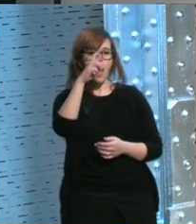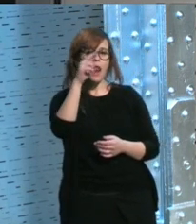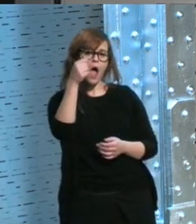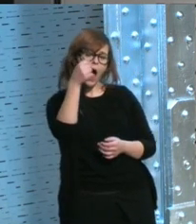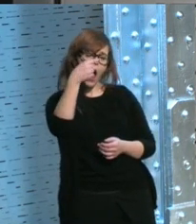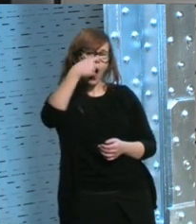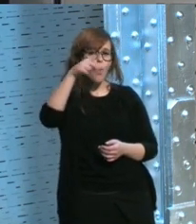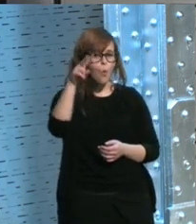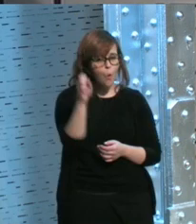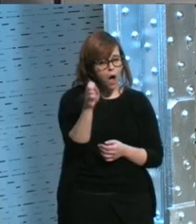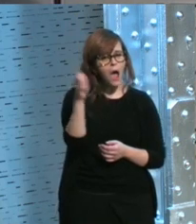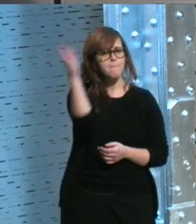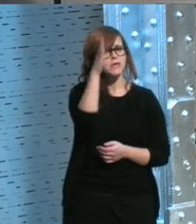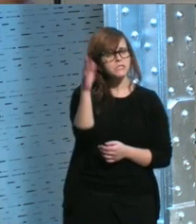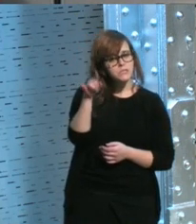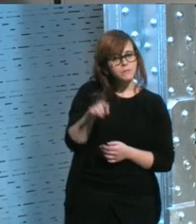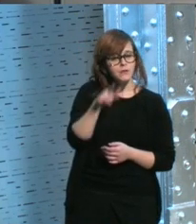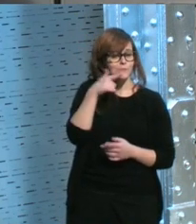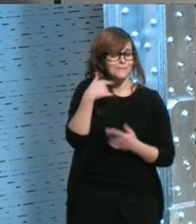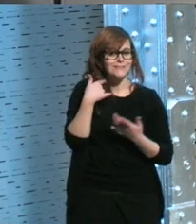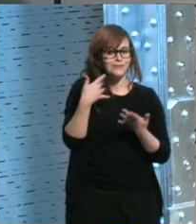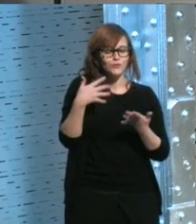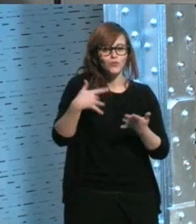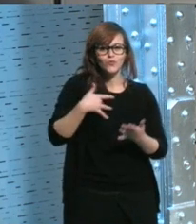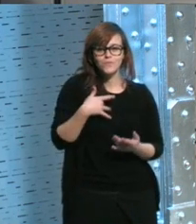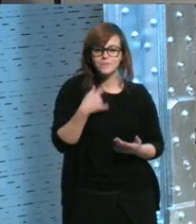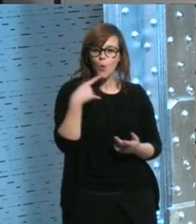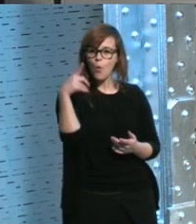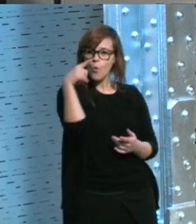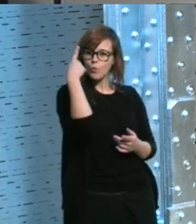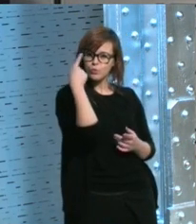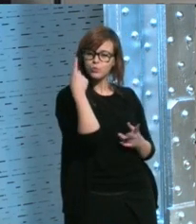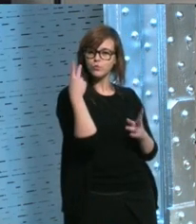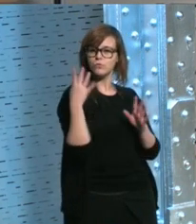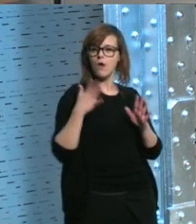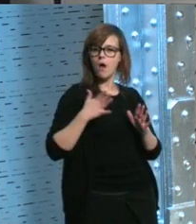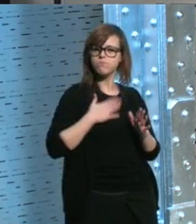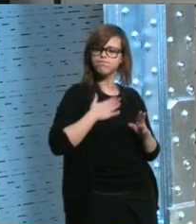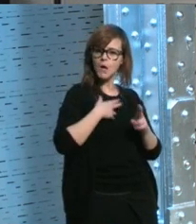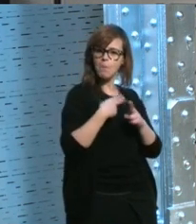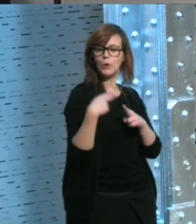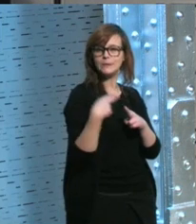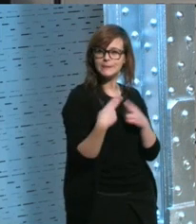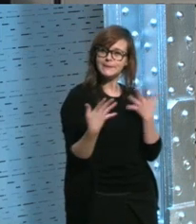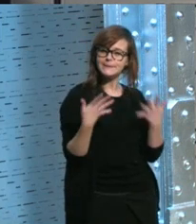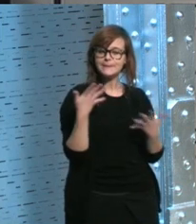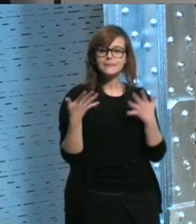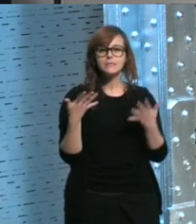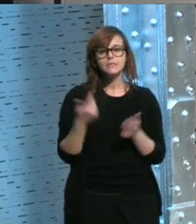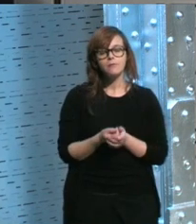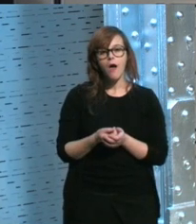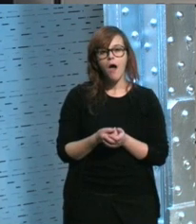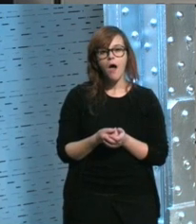veces, soy de una familia política, entonces tengo una cierta cultura política que ejercí hasta